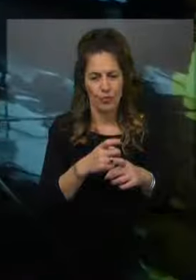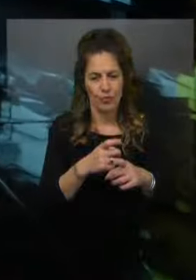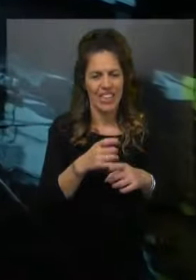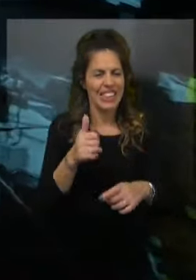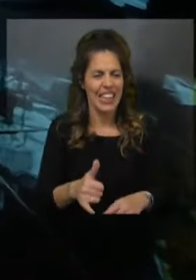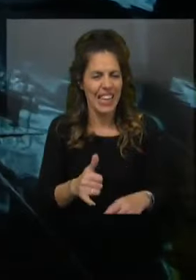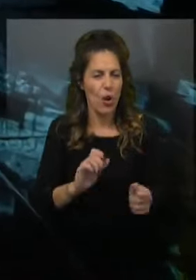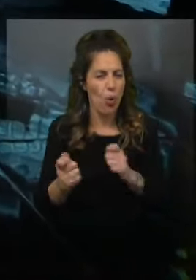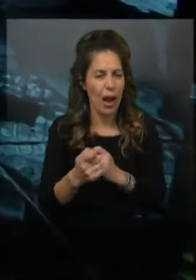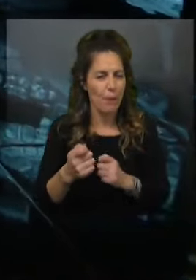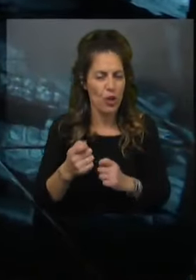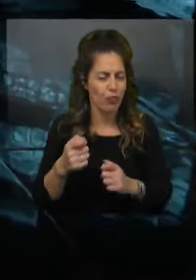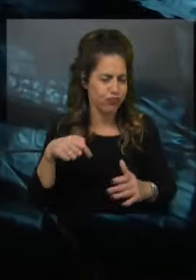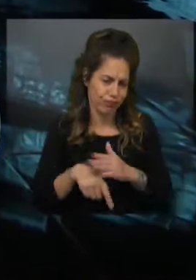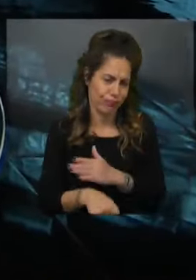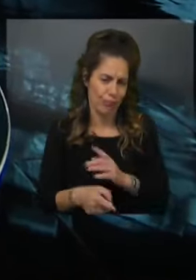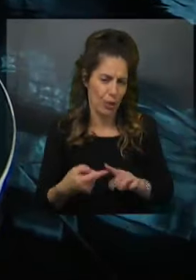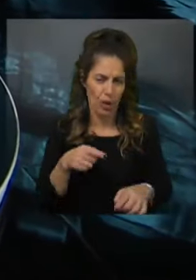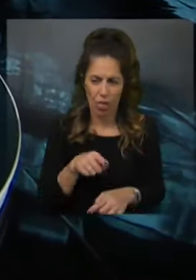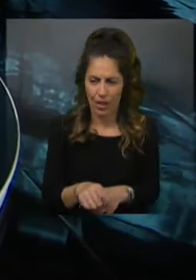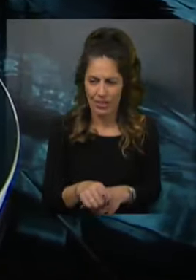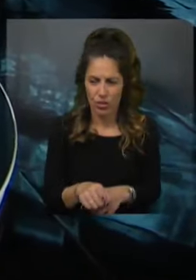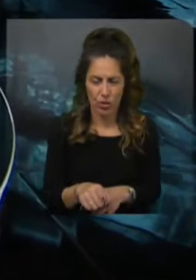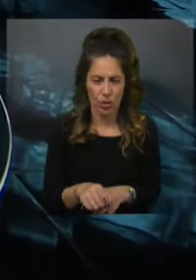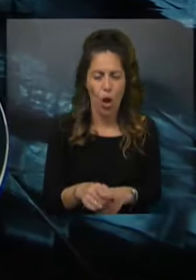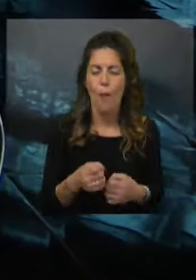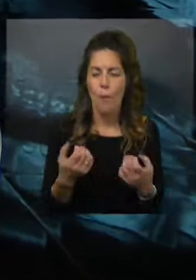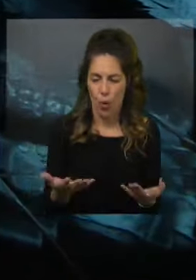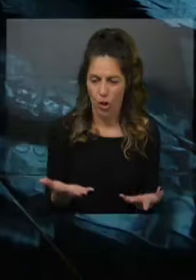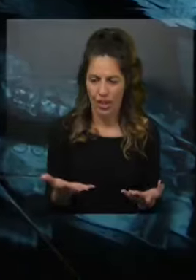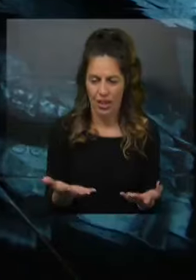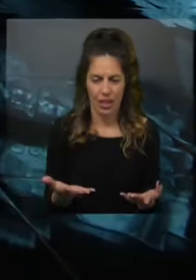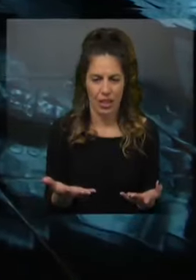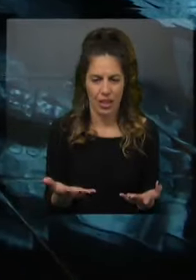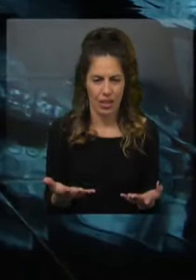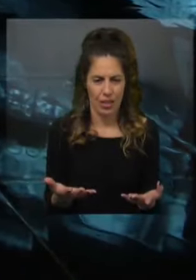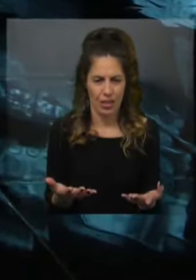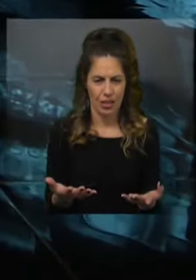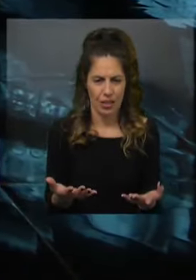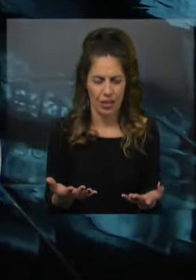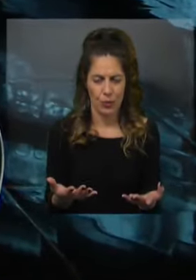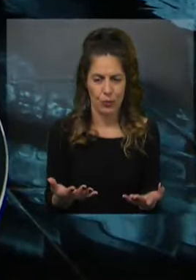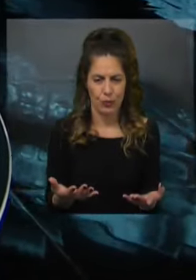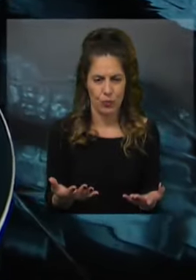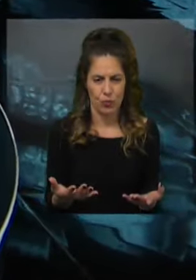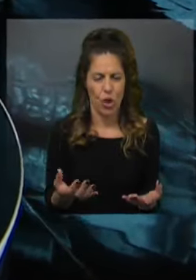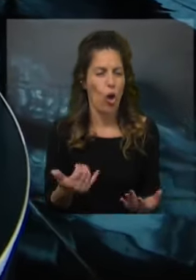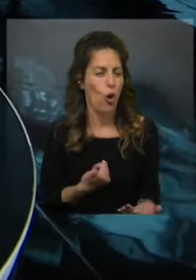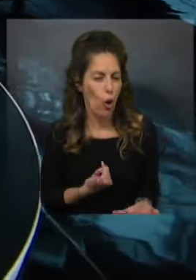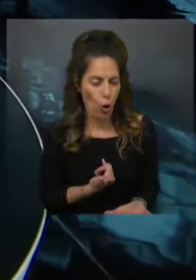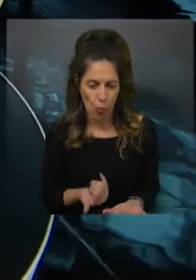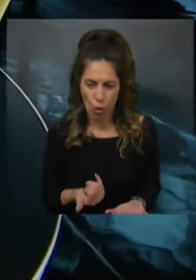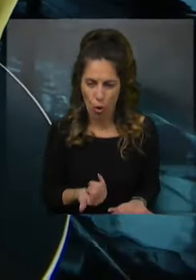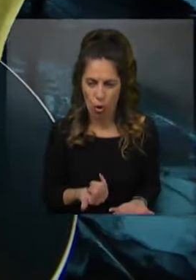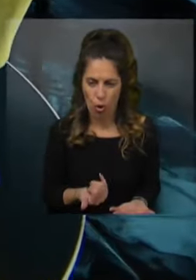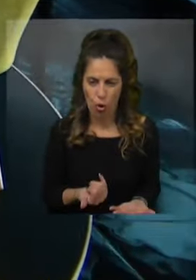tener un cambio radical vinculado a eso eh Porque Don lo decía recién o sea cómo cómo